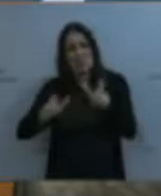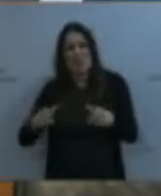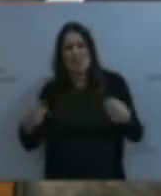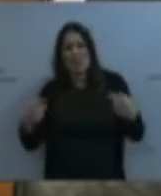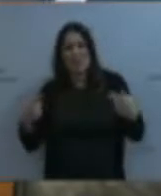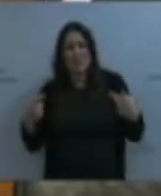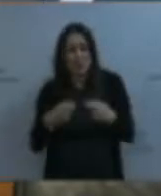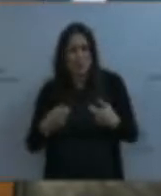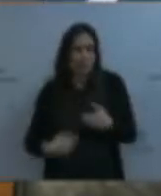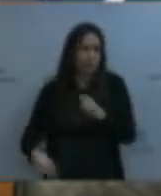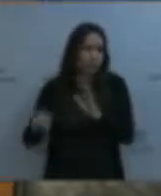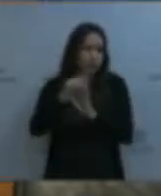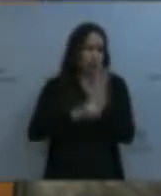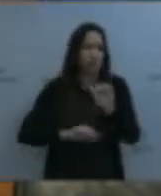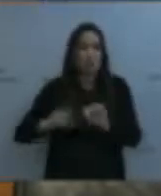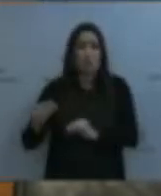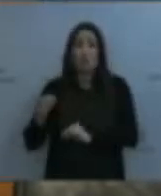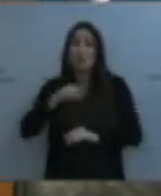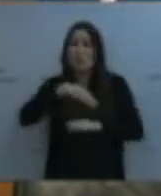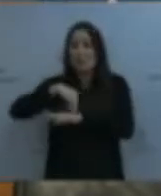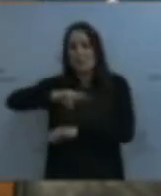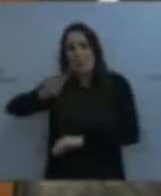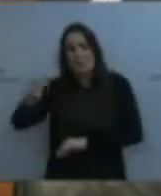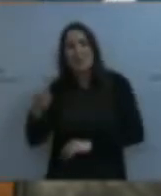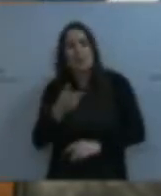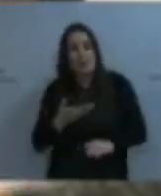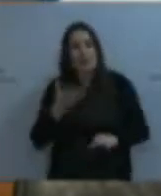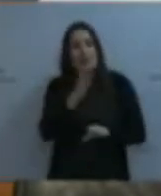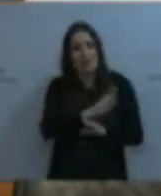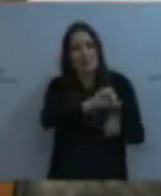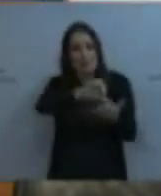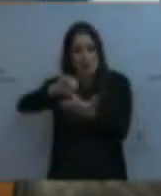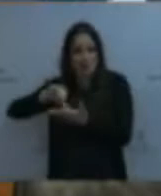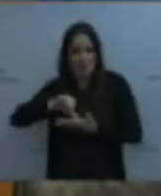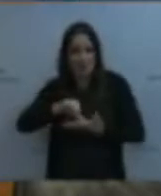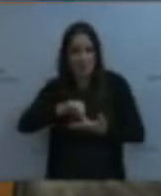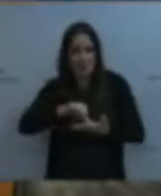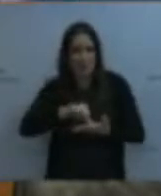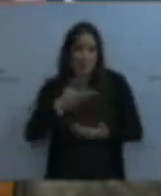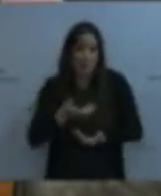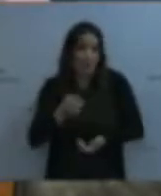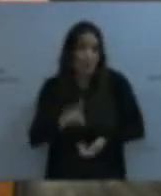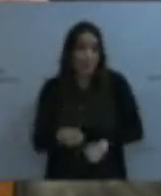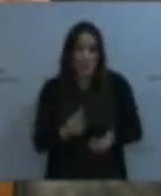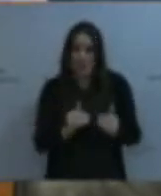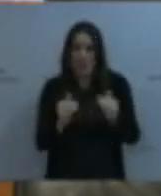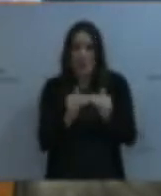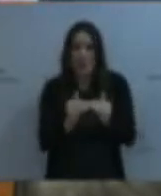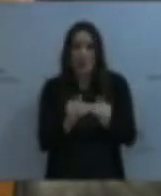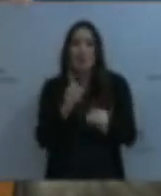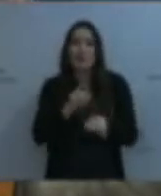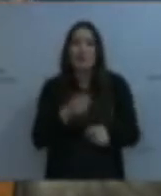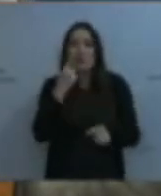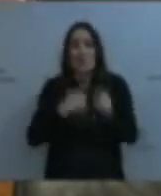otras entidades y plataformas no menos representativas, por no ser menos importantes. También, a finales del